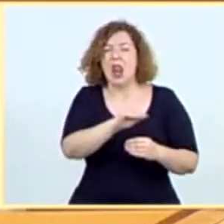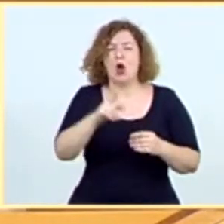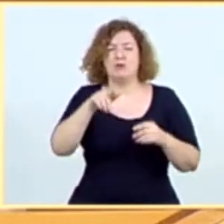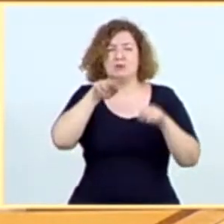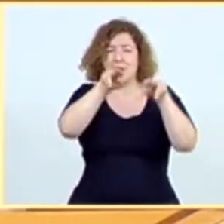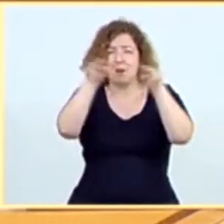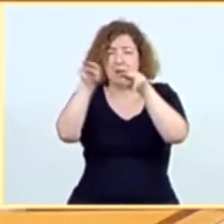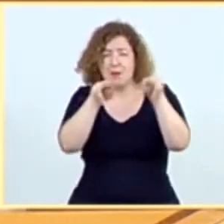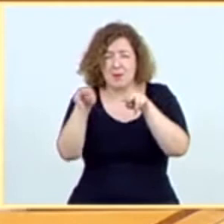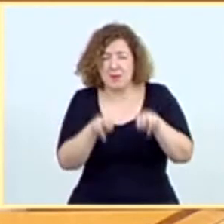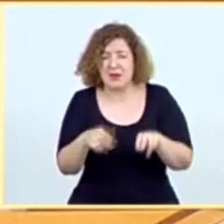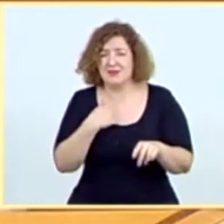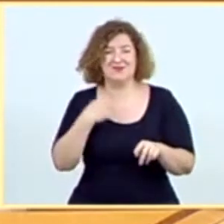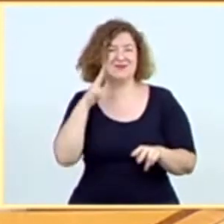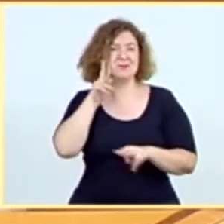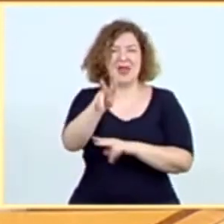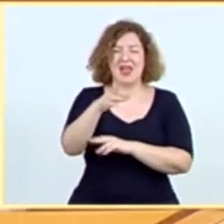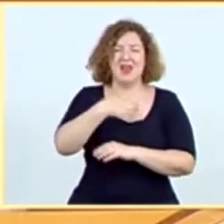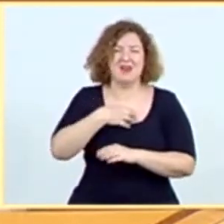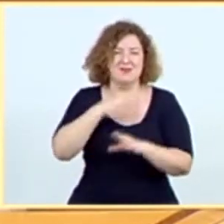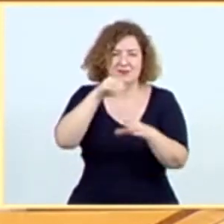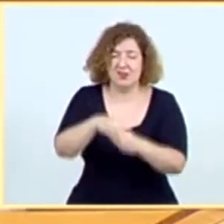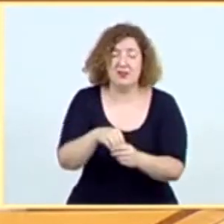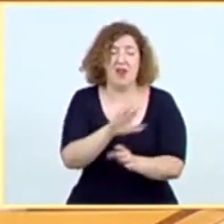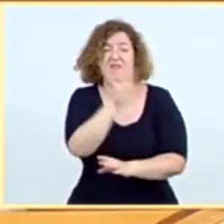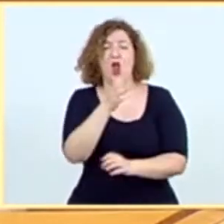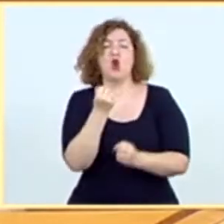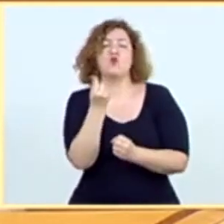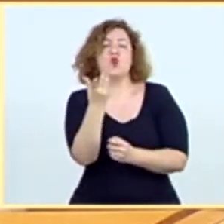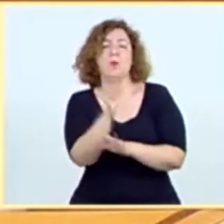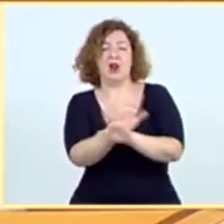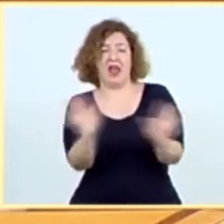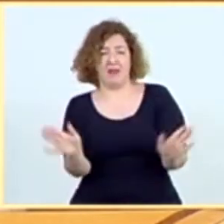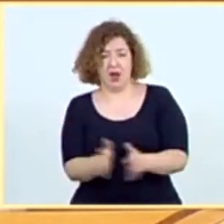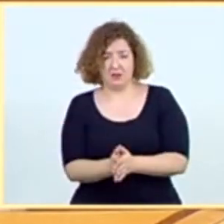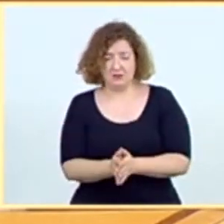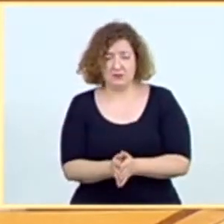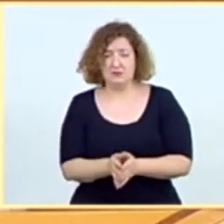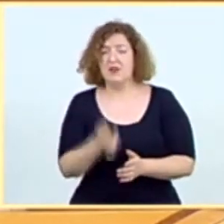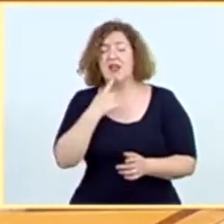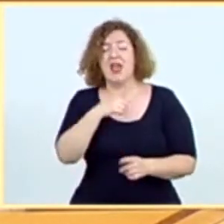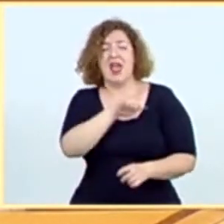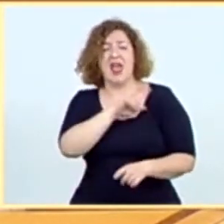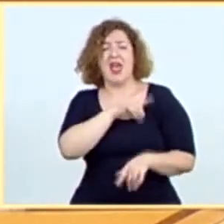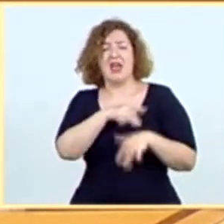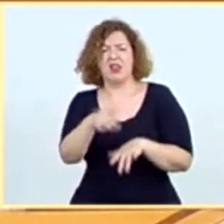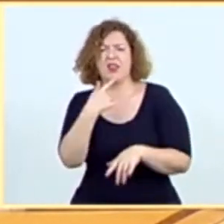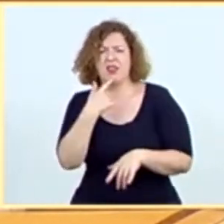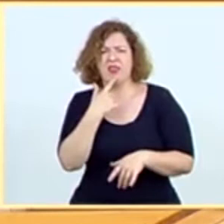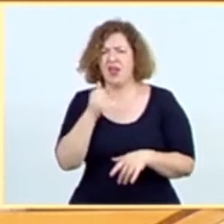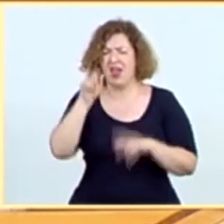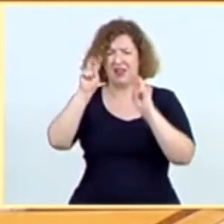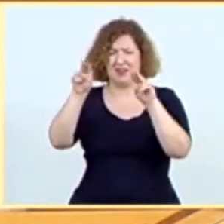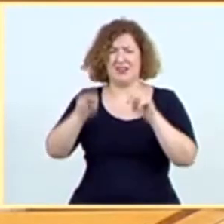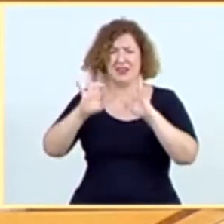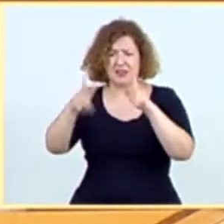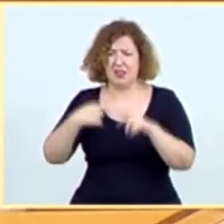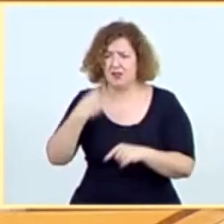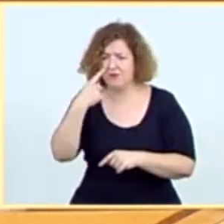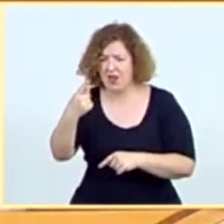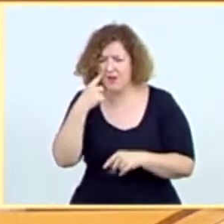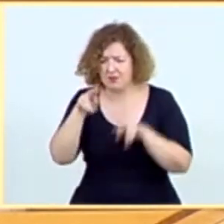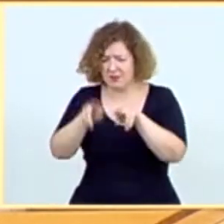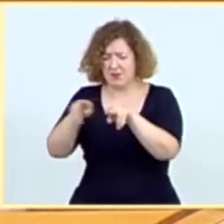mostrar imágenes, y así los convirtieron en pura estadística. El Ejército informó que habían encontrado cadáveres de ancianos desahuciados conviviendo con